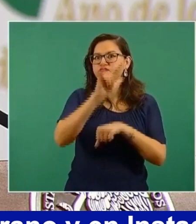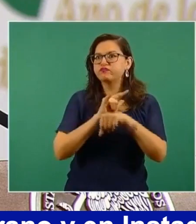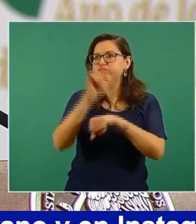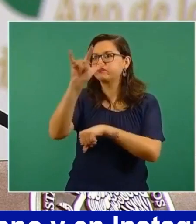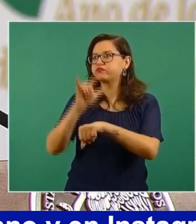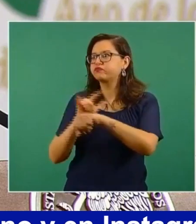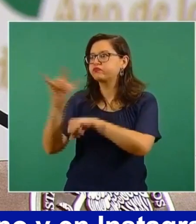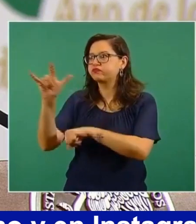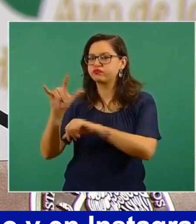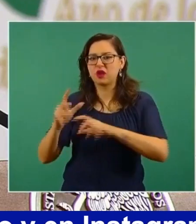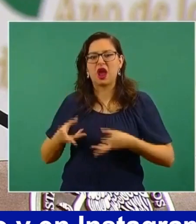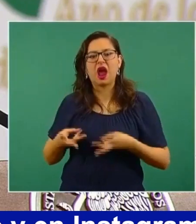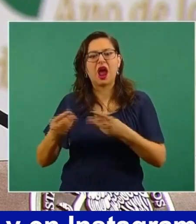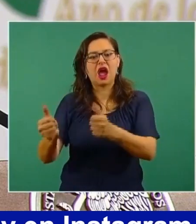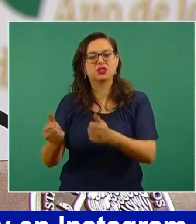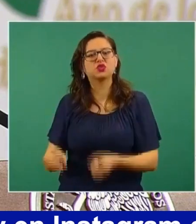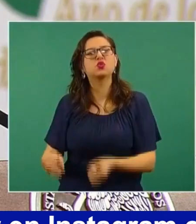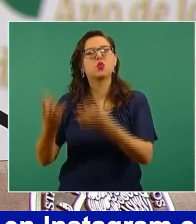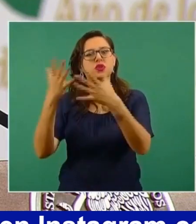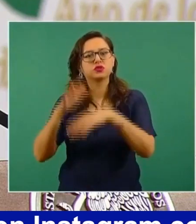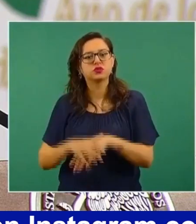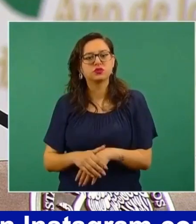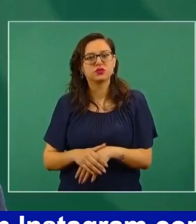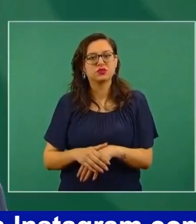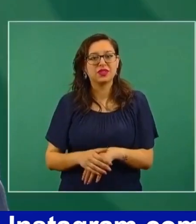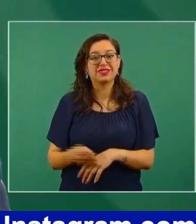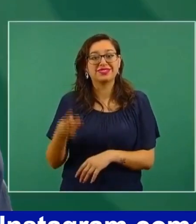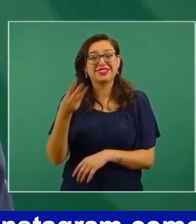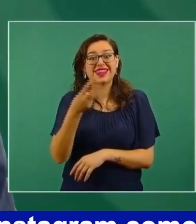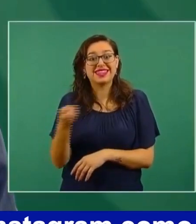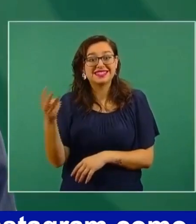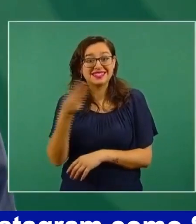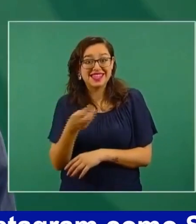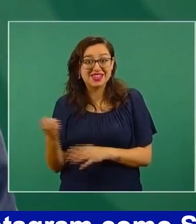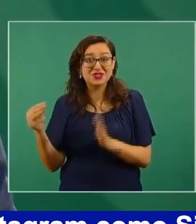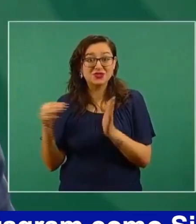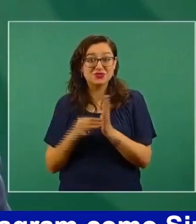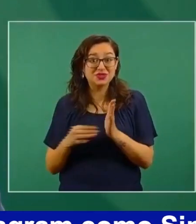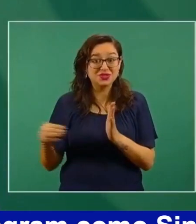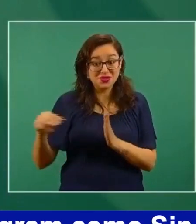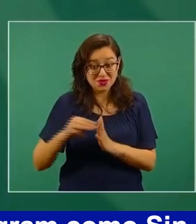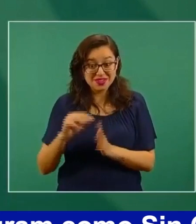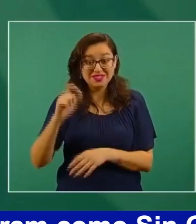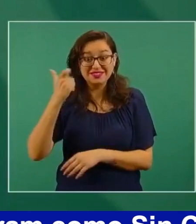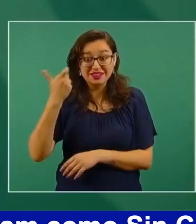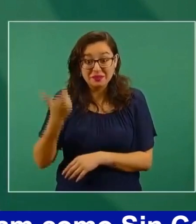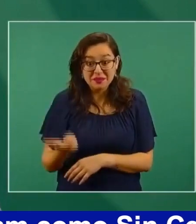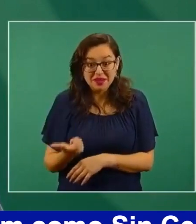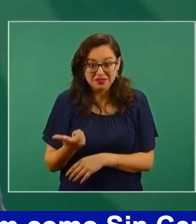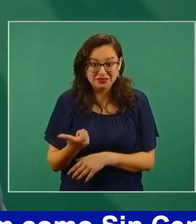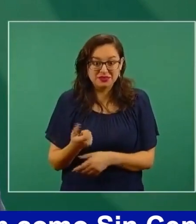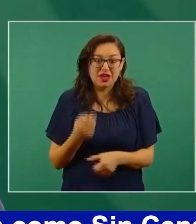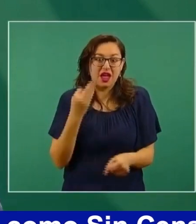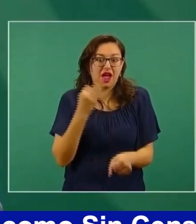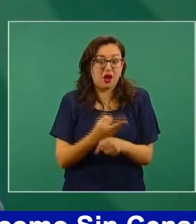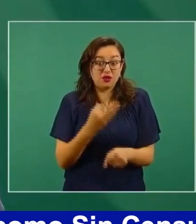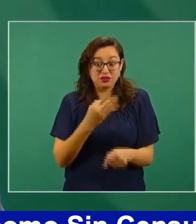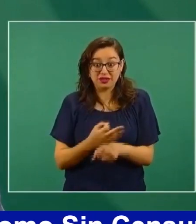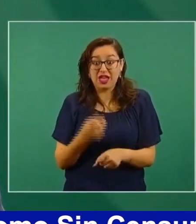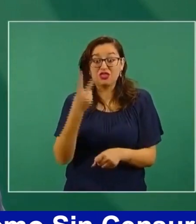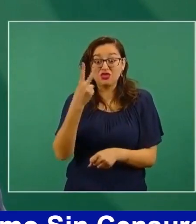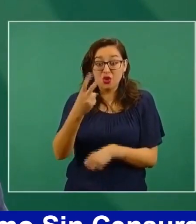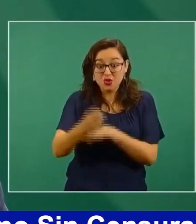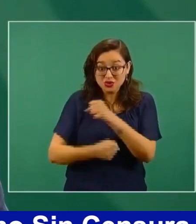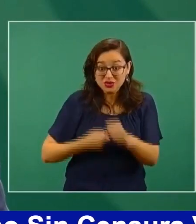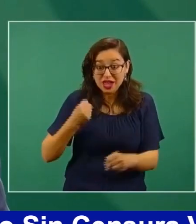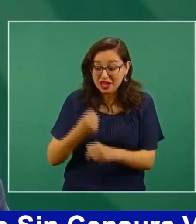adicional por más de 300 millones de pesos. Es decir, nos estamos ahorrando más de 300 millones de pesos al no utilizar esta